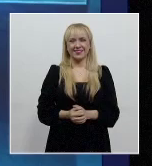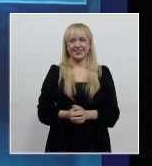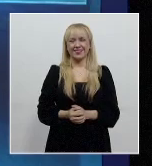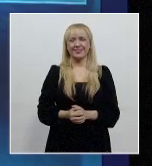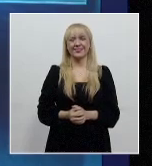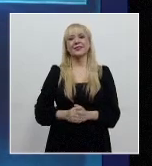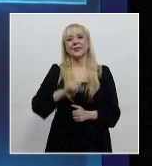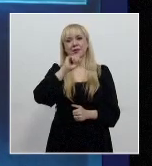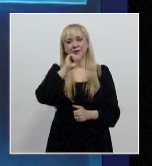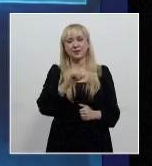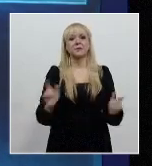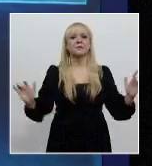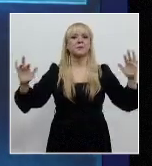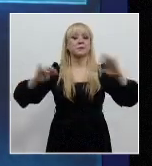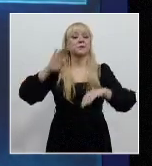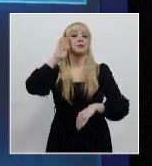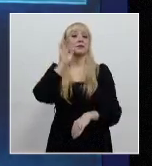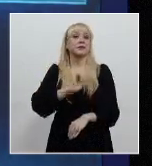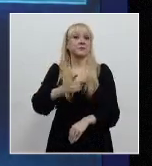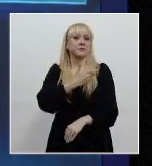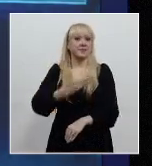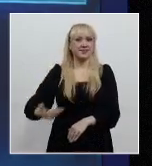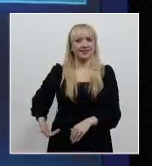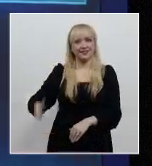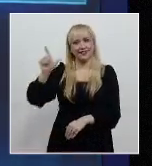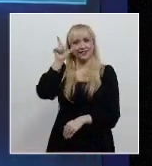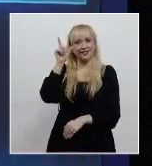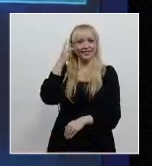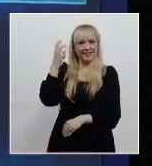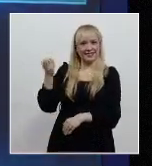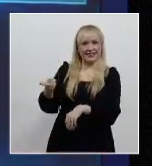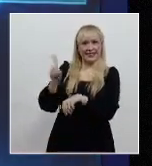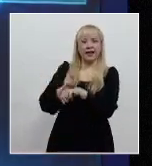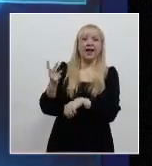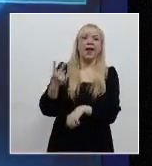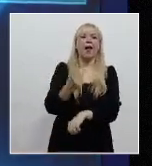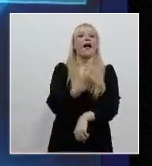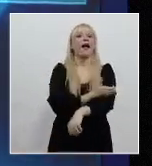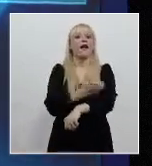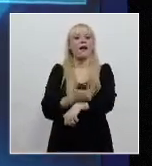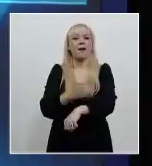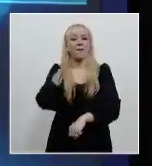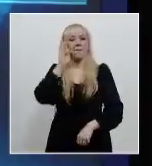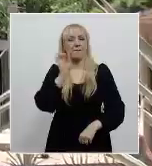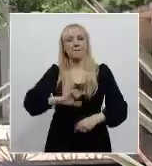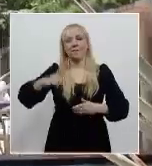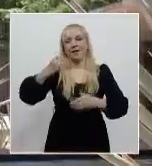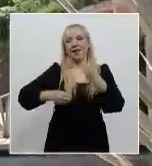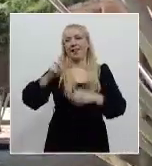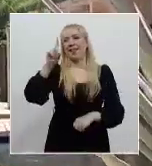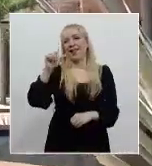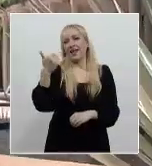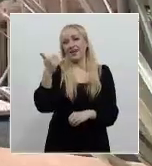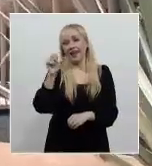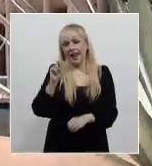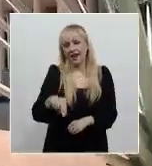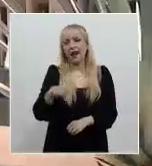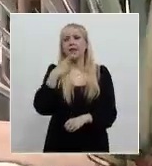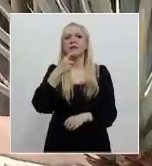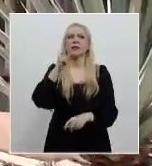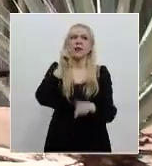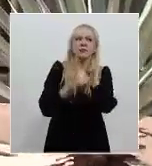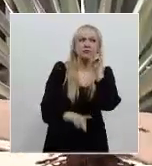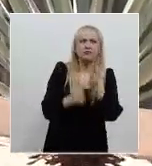Y en este encuentro, la ministra presidenta estuvo acompañada por el ministro Alberto Pérez Dayán, quien afirmó que la comunicación y